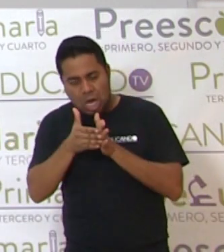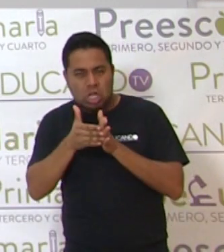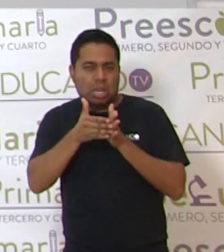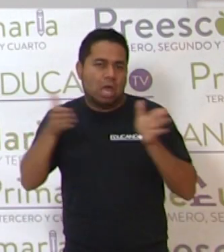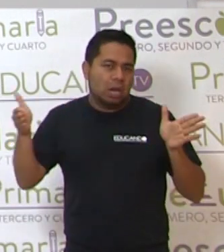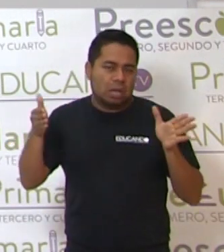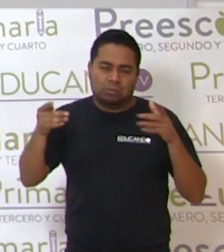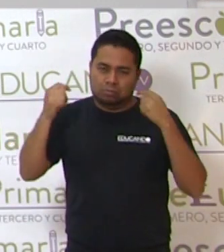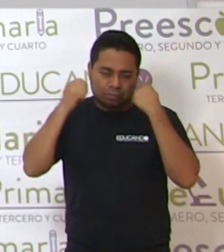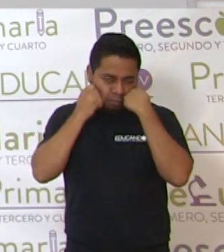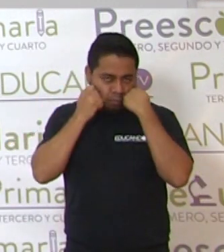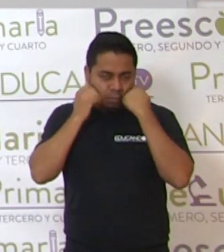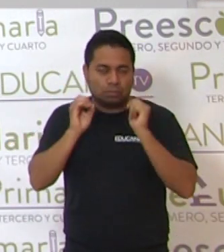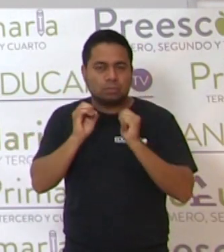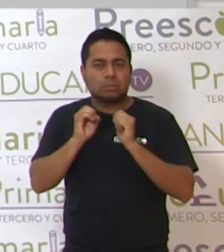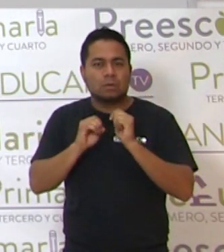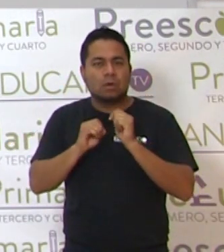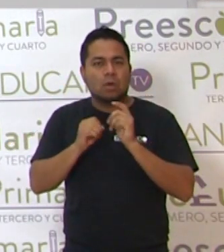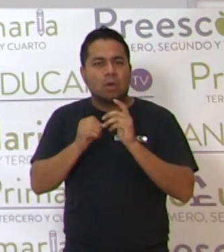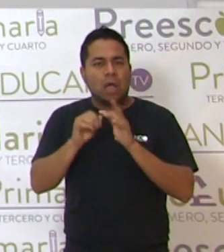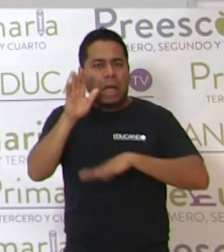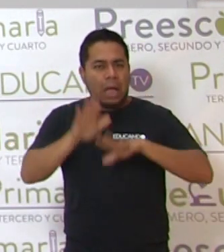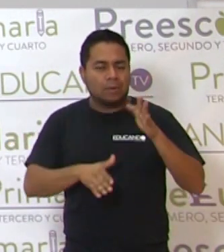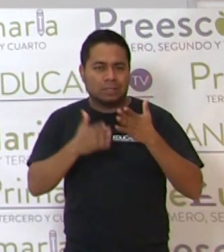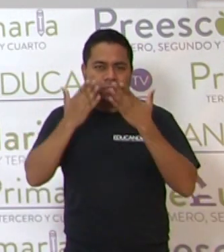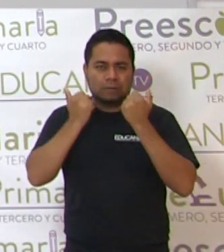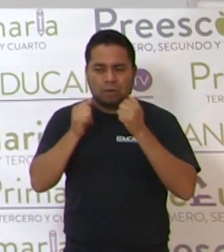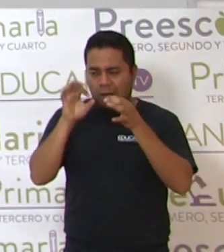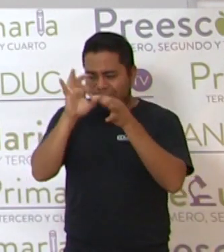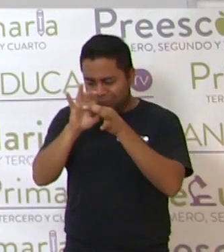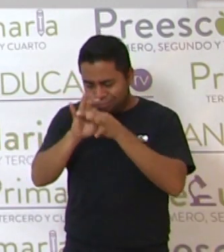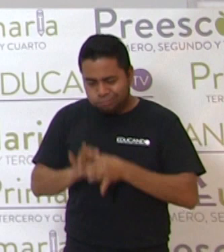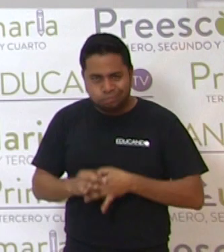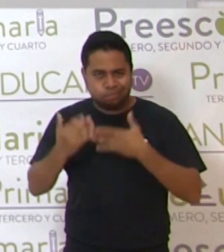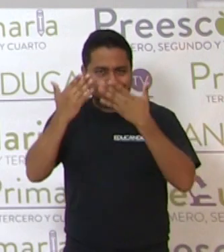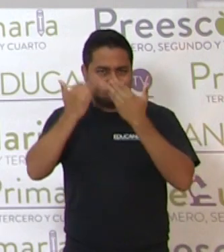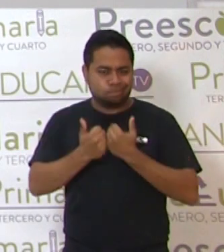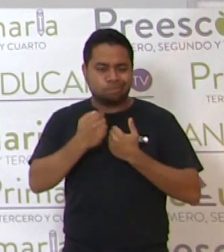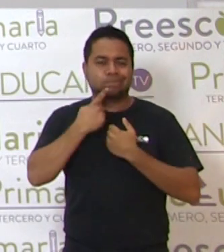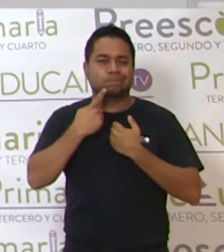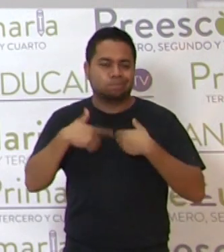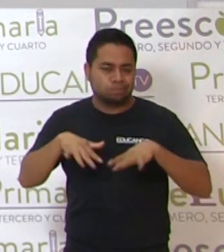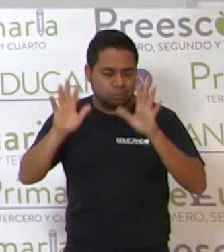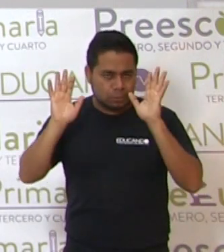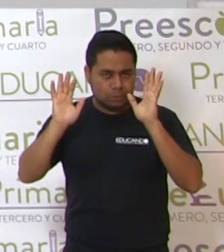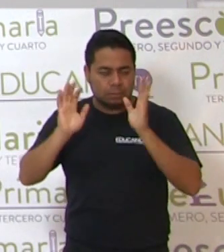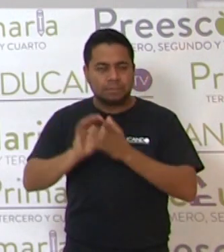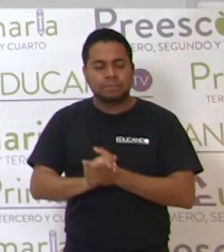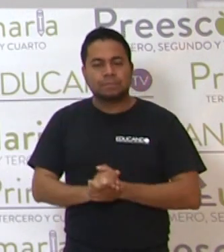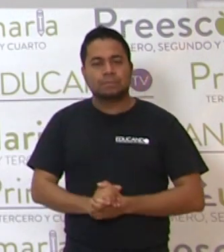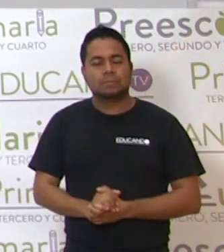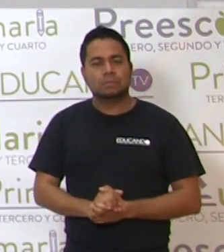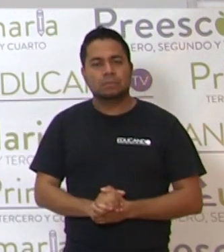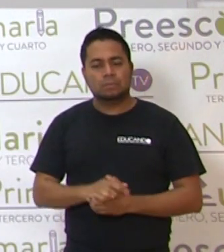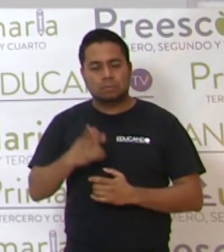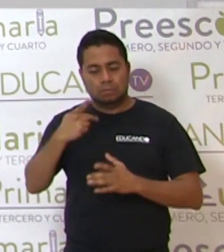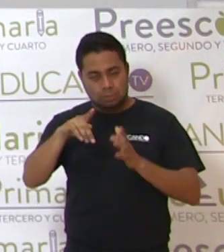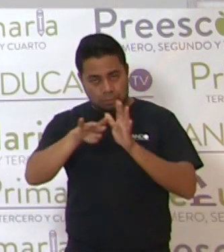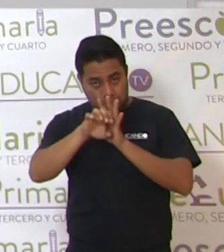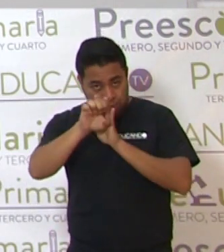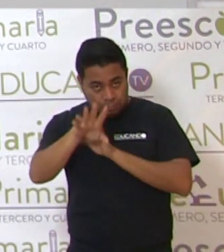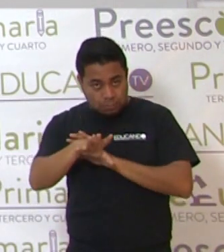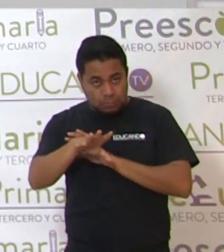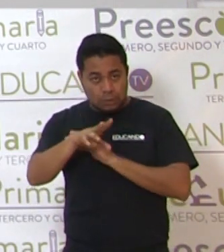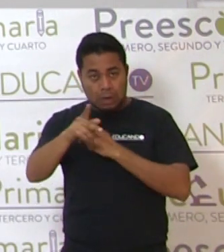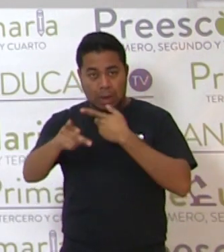largas, incluso a veces no tienen ni siquiera una coherencia, supuestamente. Pero sí, a final de cuentas, la poesía